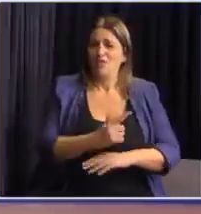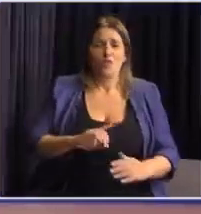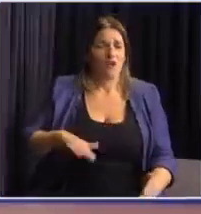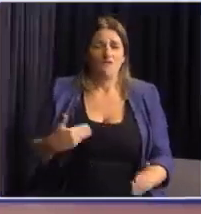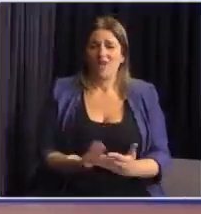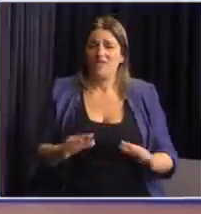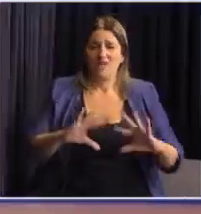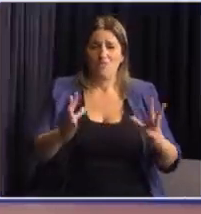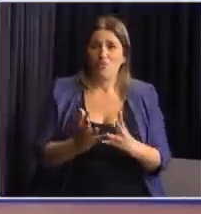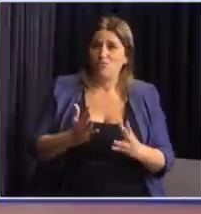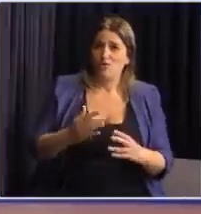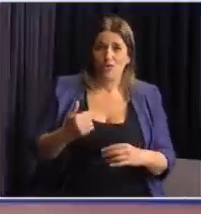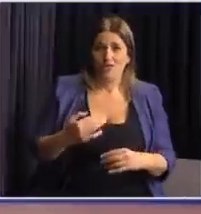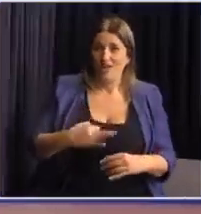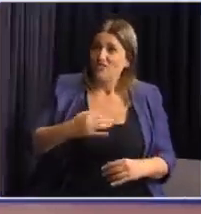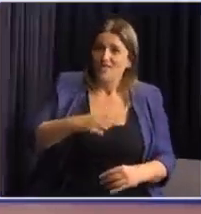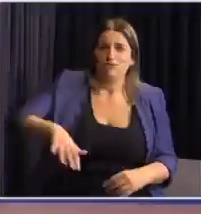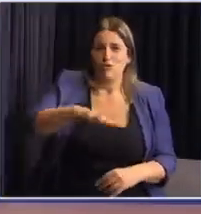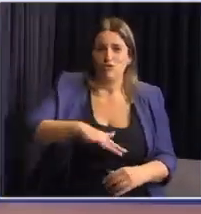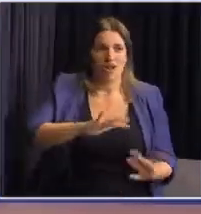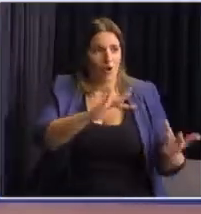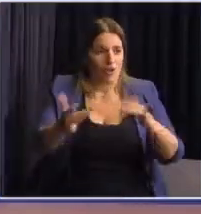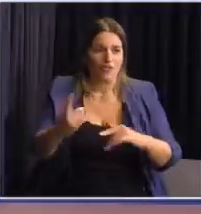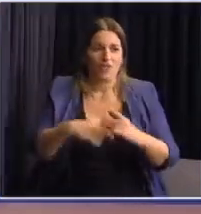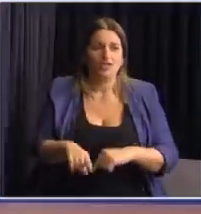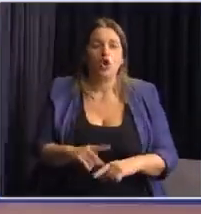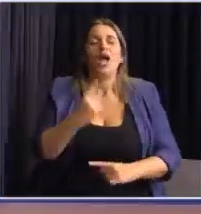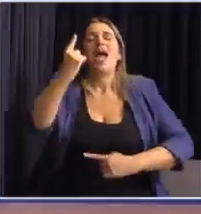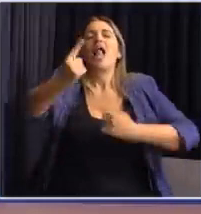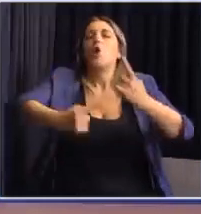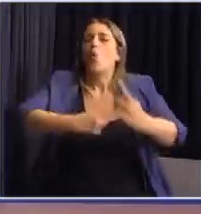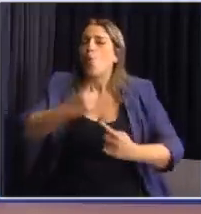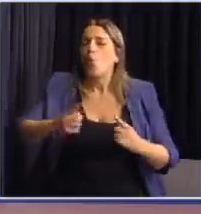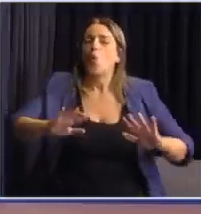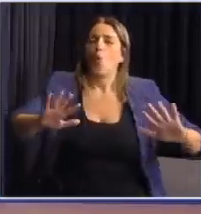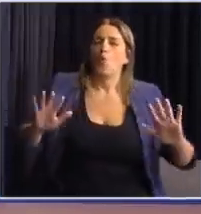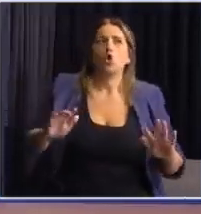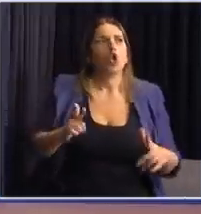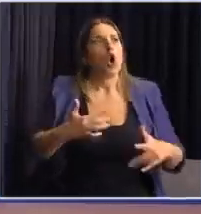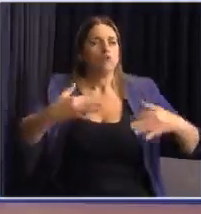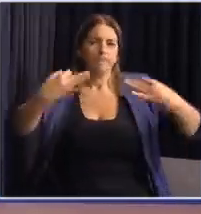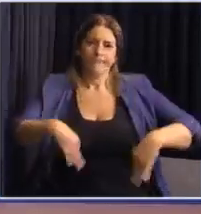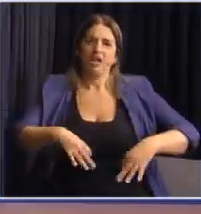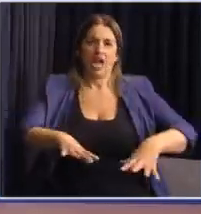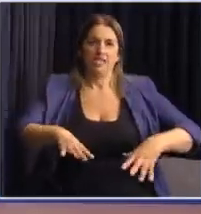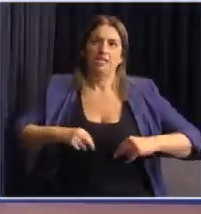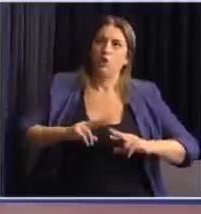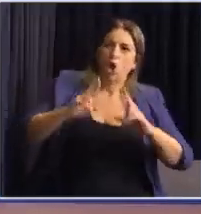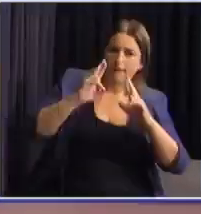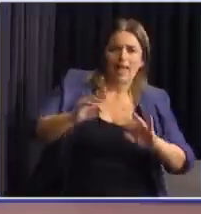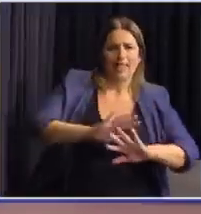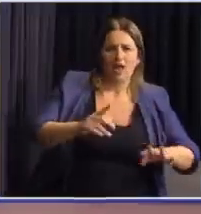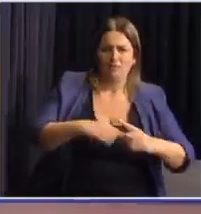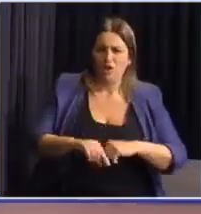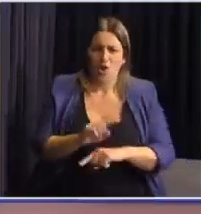en sociedad. Entonces, que no todo el mundo se comporte de esa manera no quiere decir que eso no sea